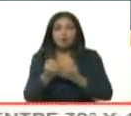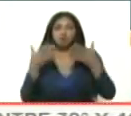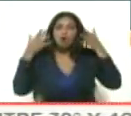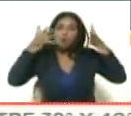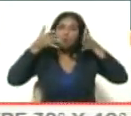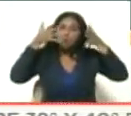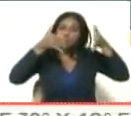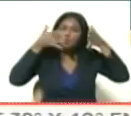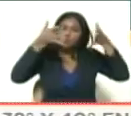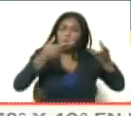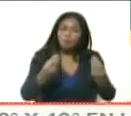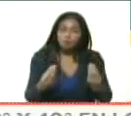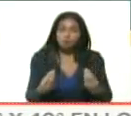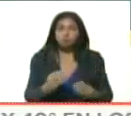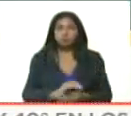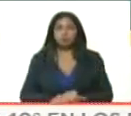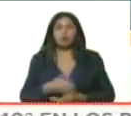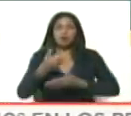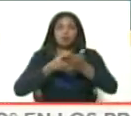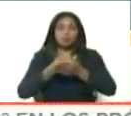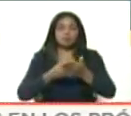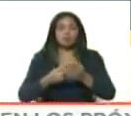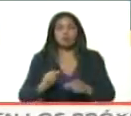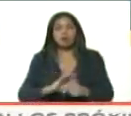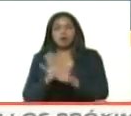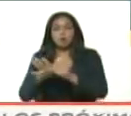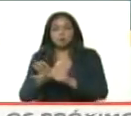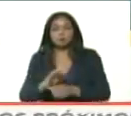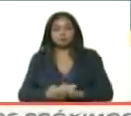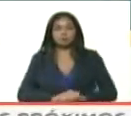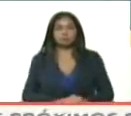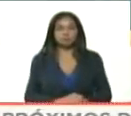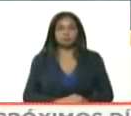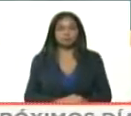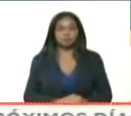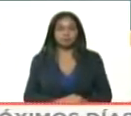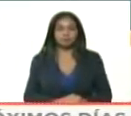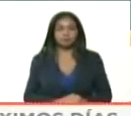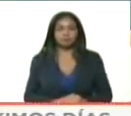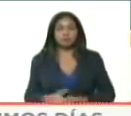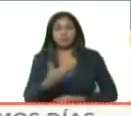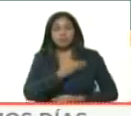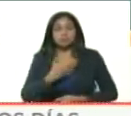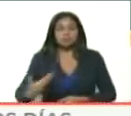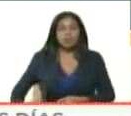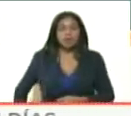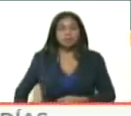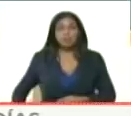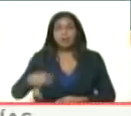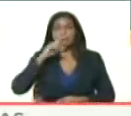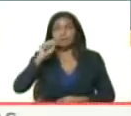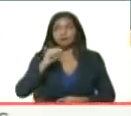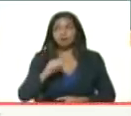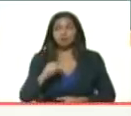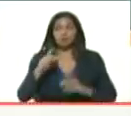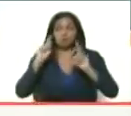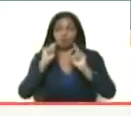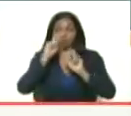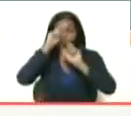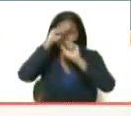conocimiento para el combate contra el COVID-19. El presidente de la República los ha